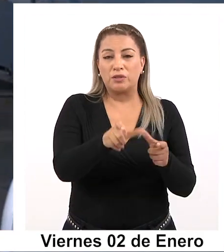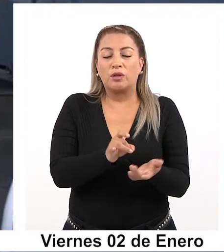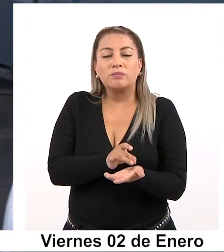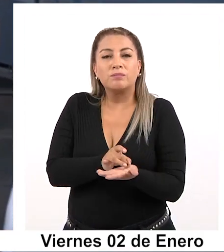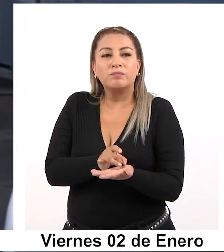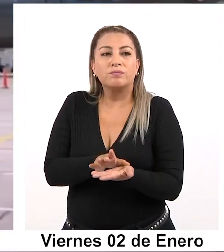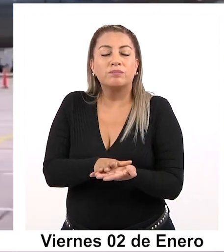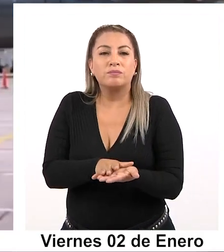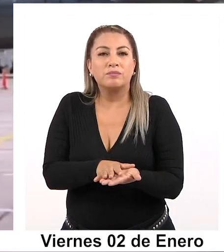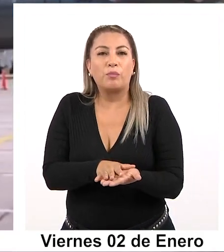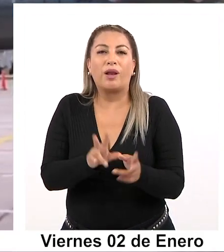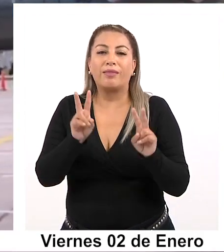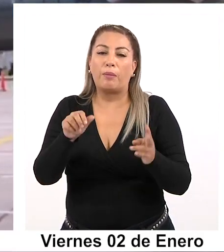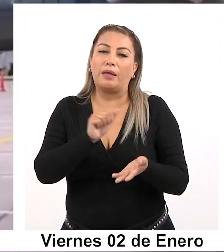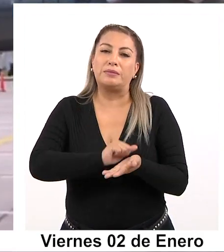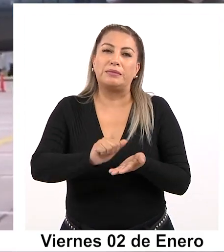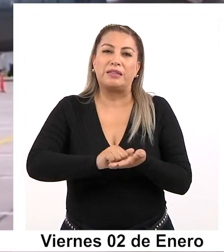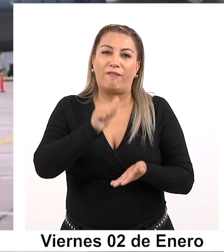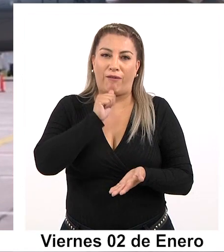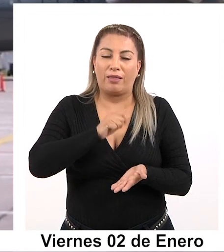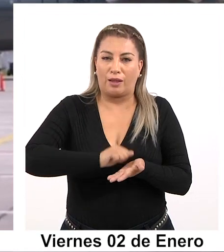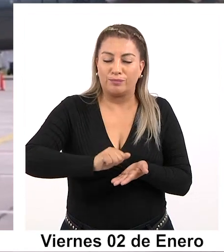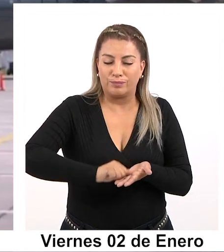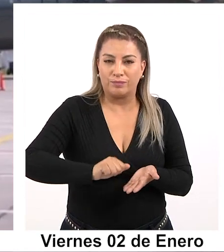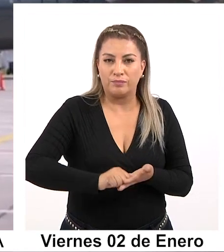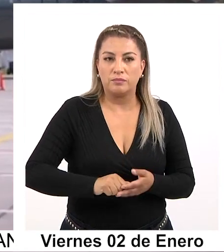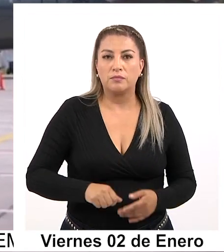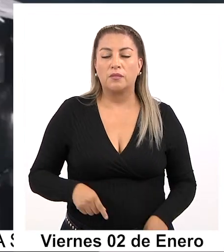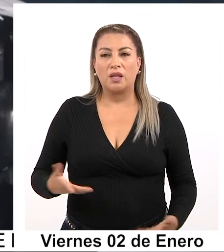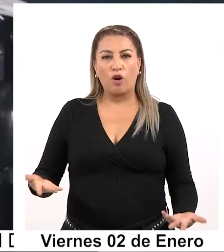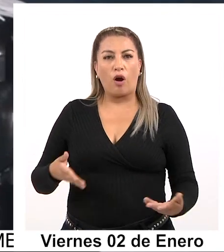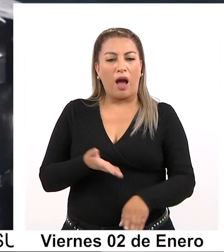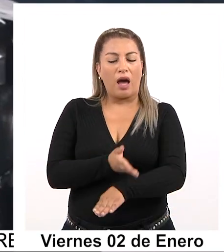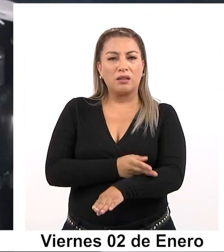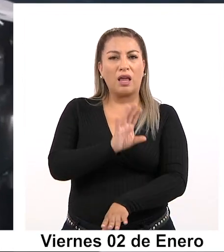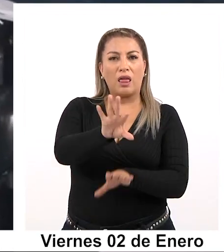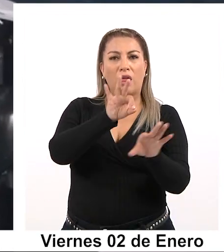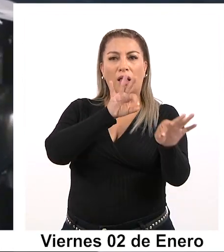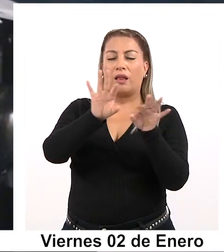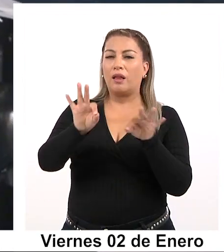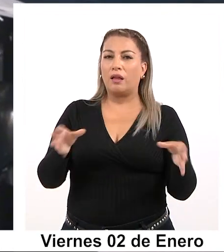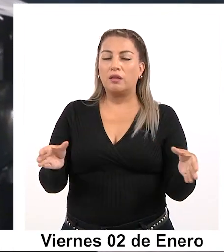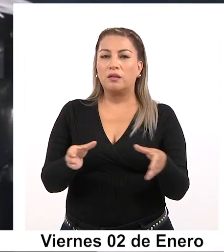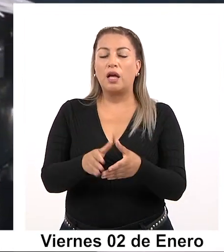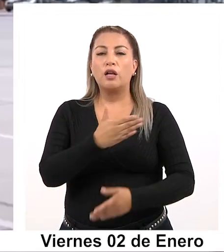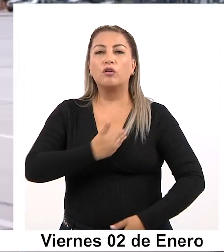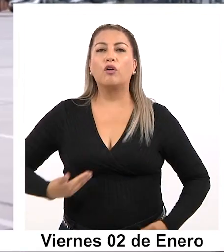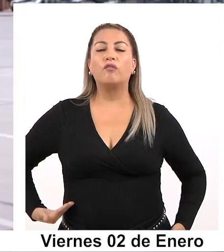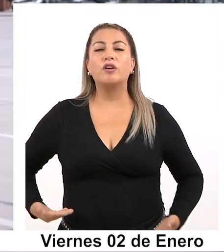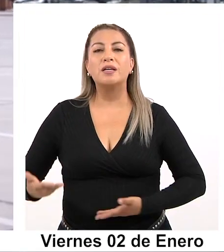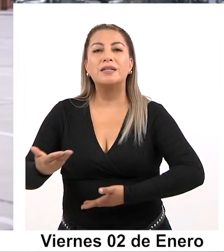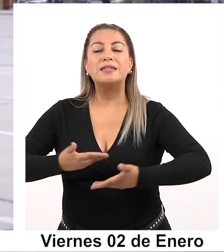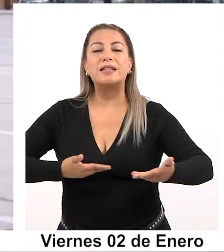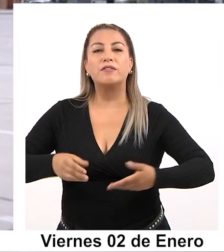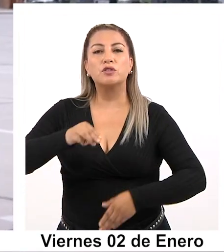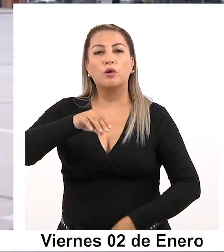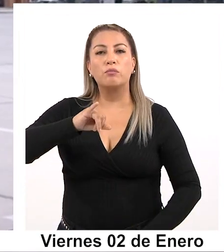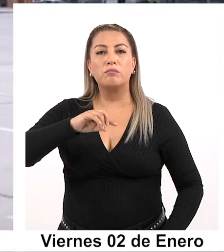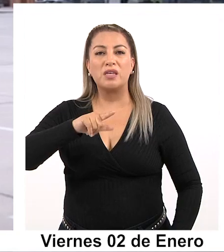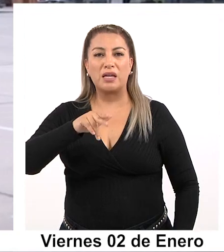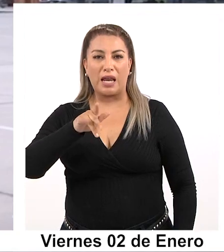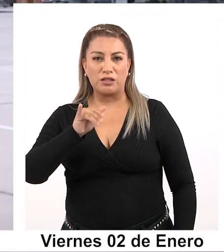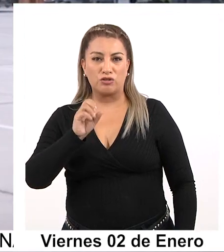expulsiones administrativas. El criterio de selección aplicado por el Gobierno y el Servicio Nacional de Migraciones es